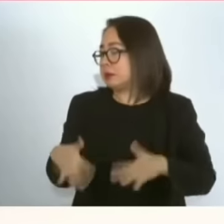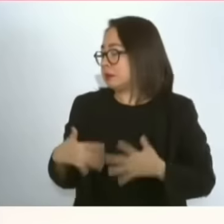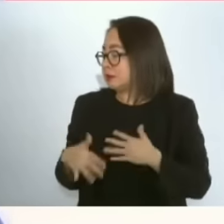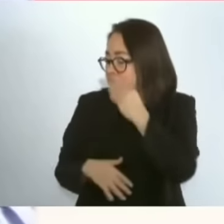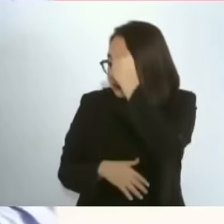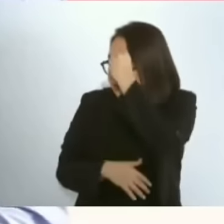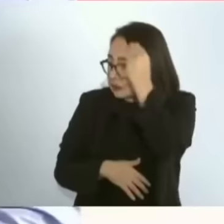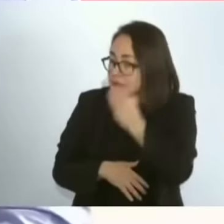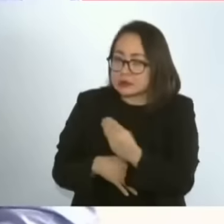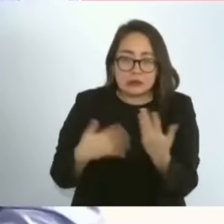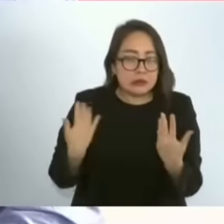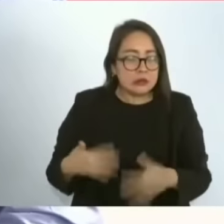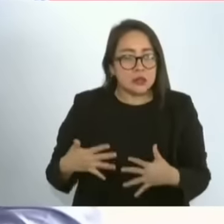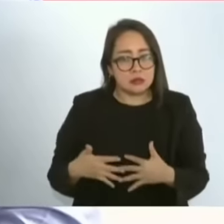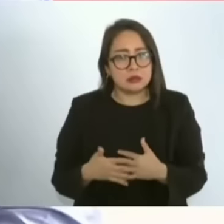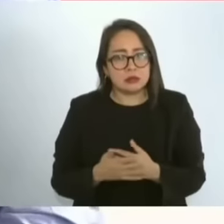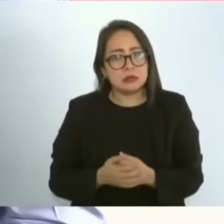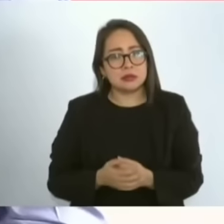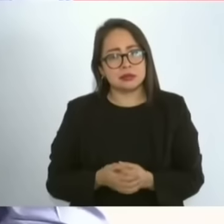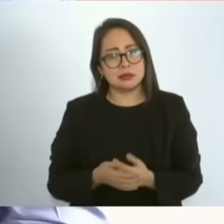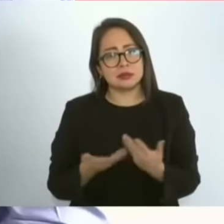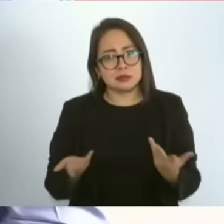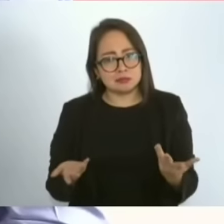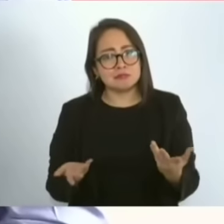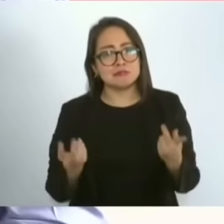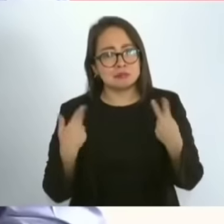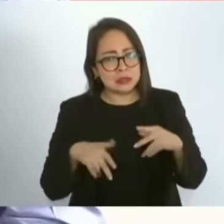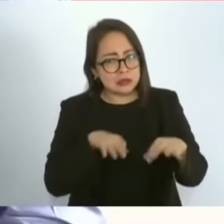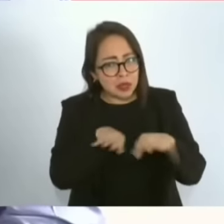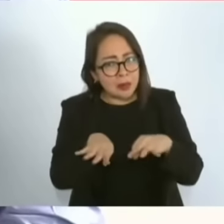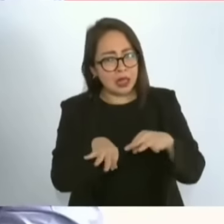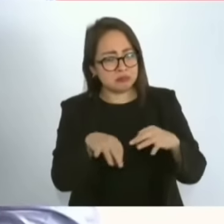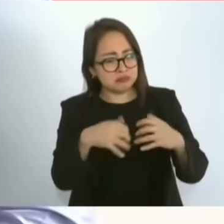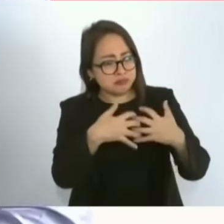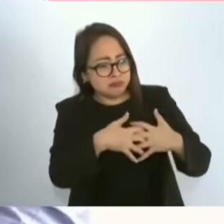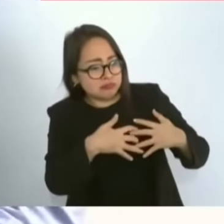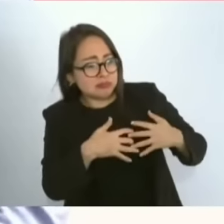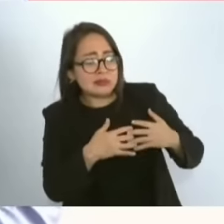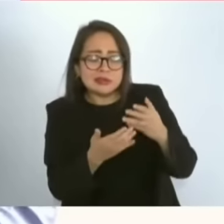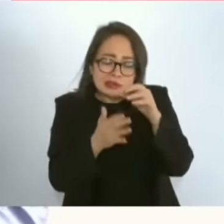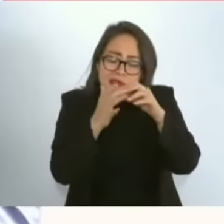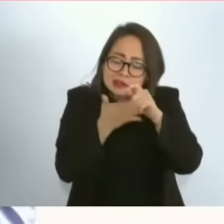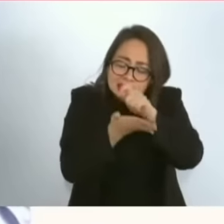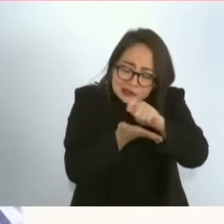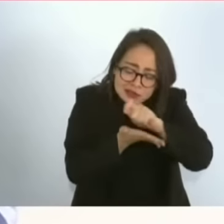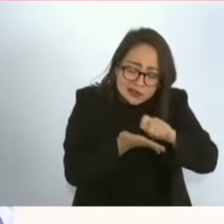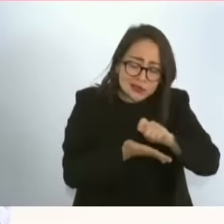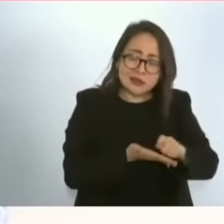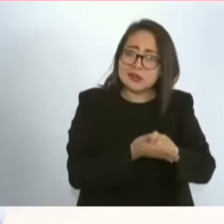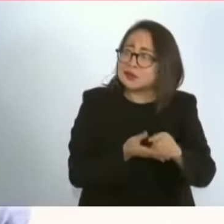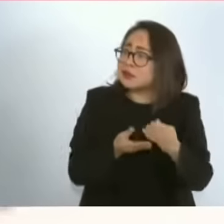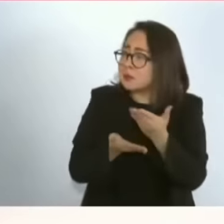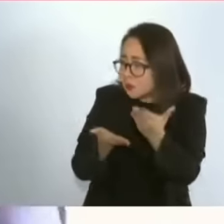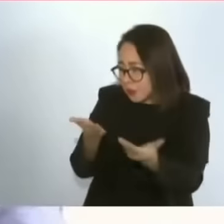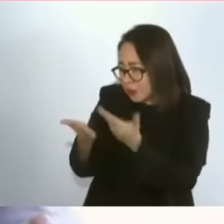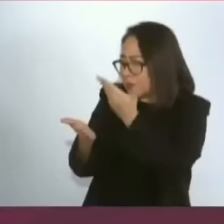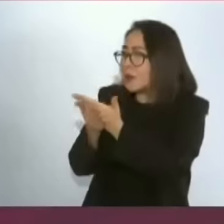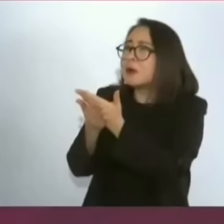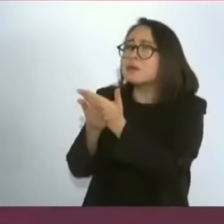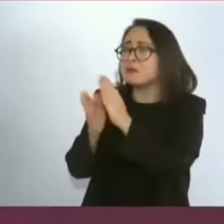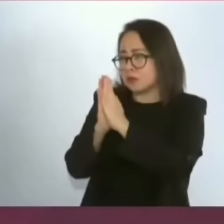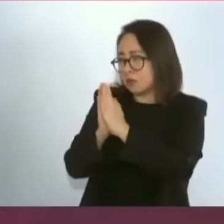los trabajadores propusieron que sirviera como intermediario Porfirio